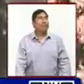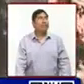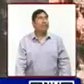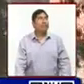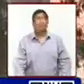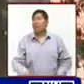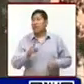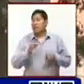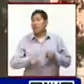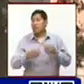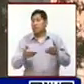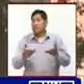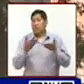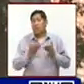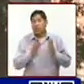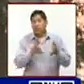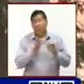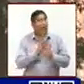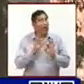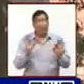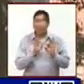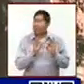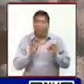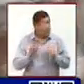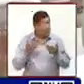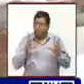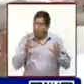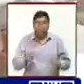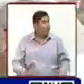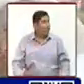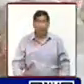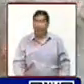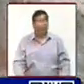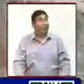Pero ya no se puede traer ahora, ya no se puede enterrar ni uno. Ya no hay nuevos entierros. Ya no hay.